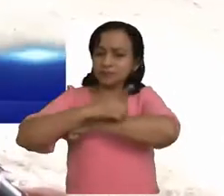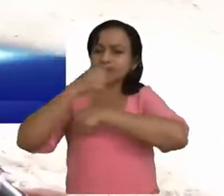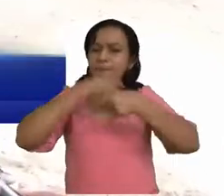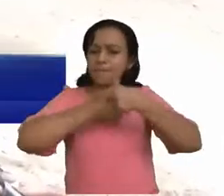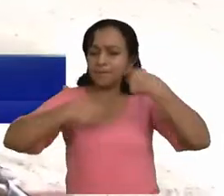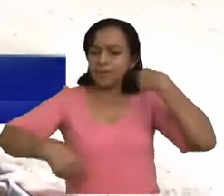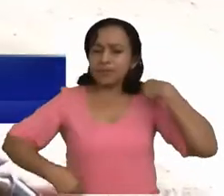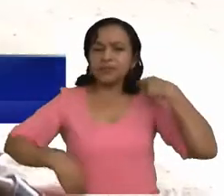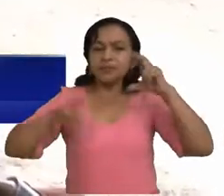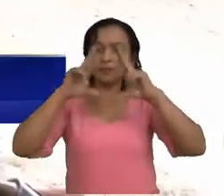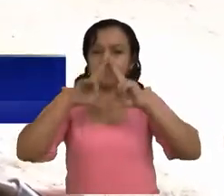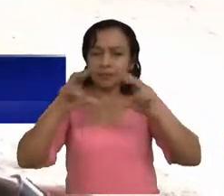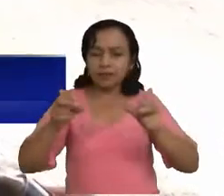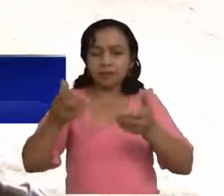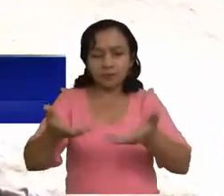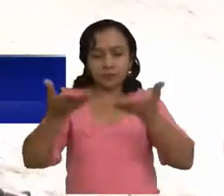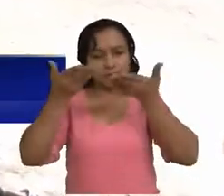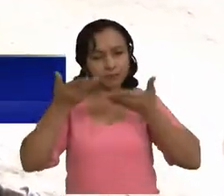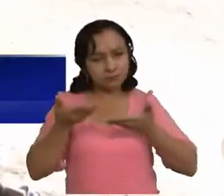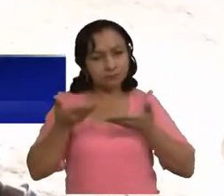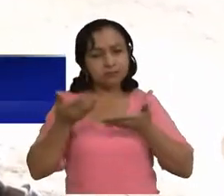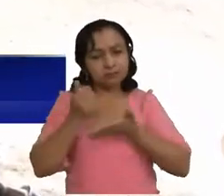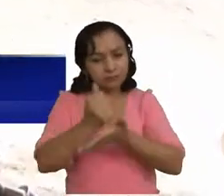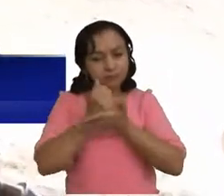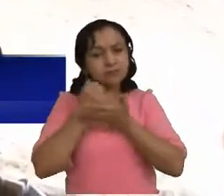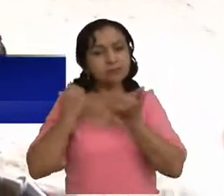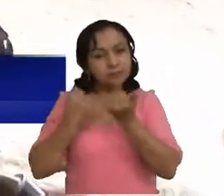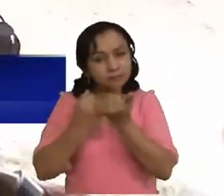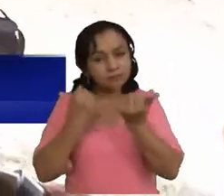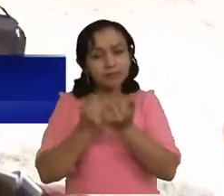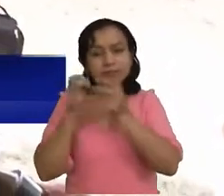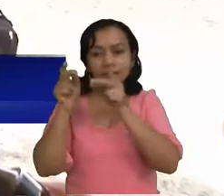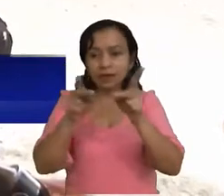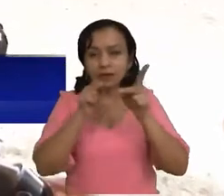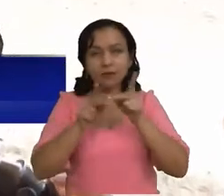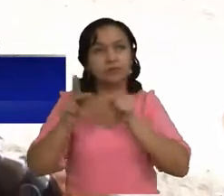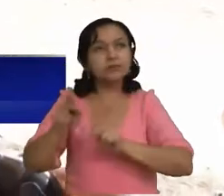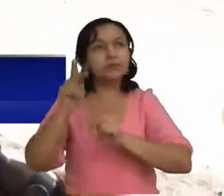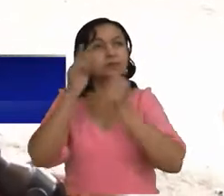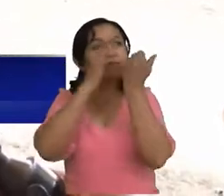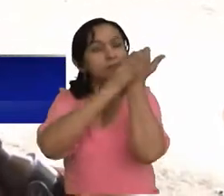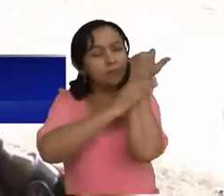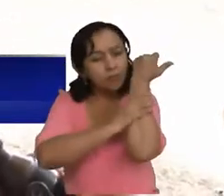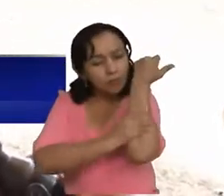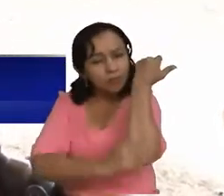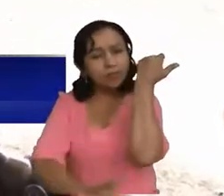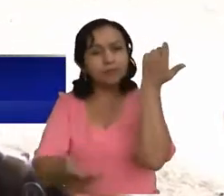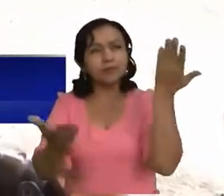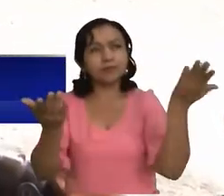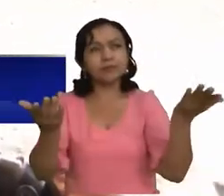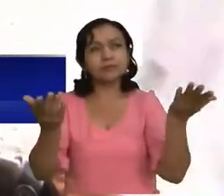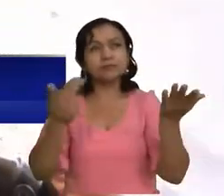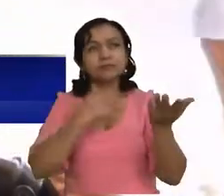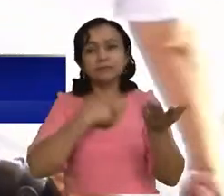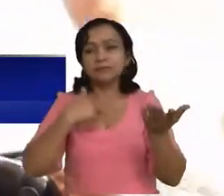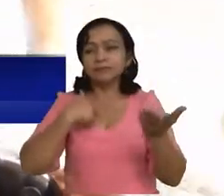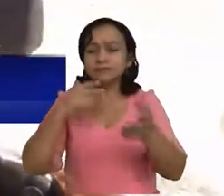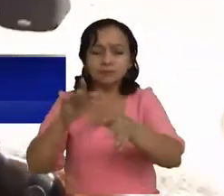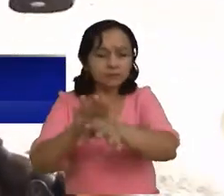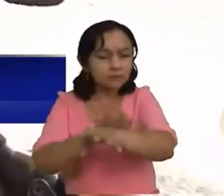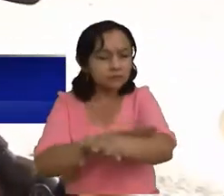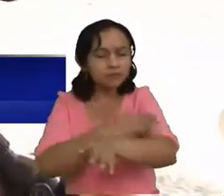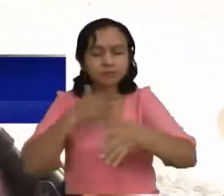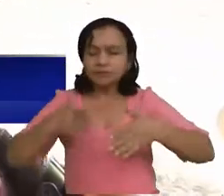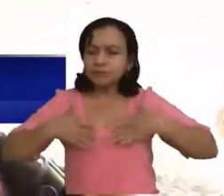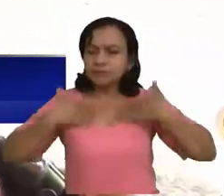de la República, está dando esto a las personas muy pobres. Y entonces, pues yo me siento